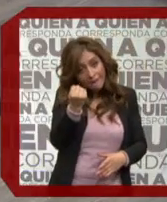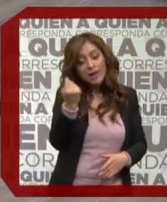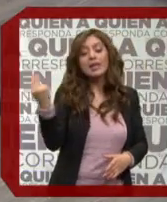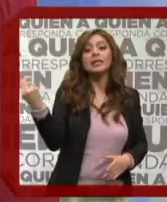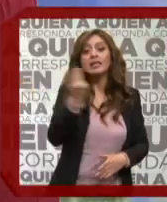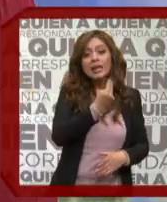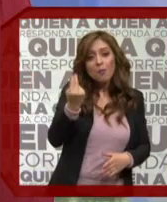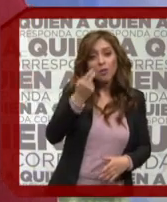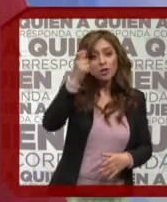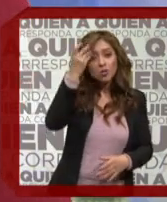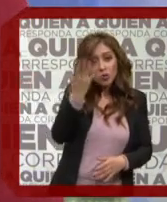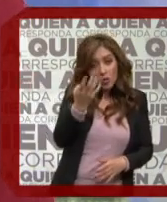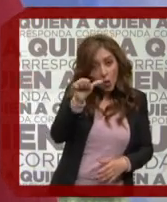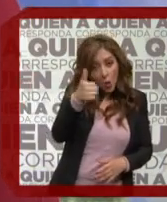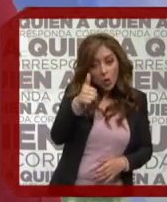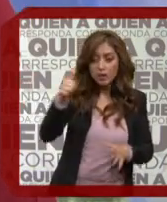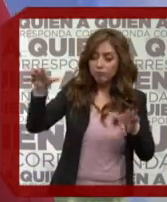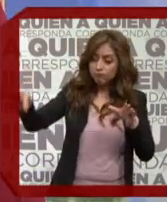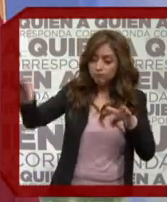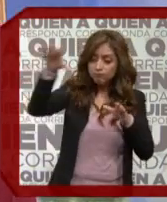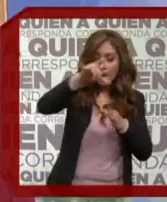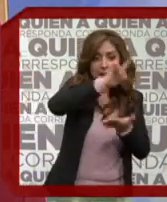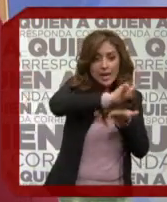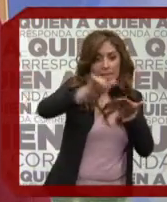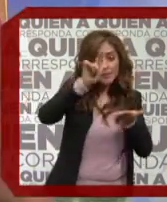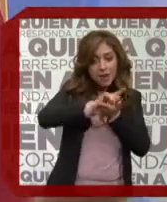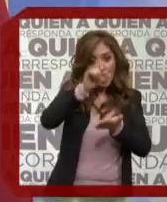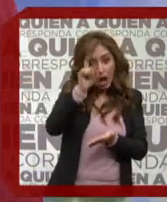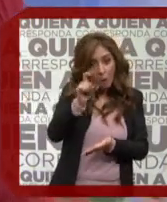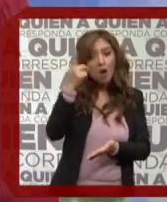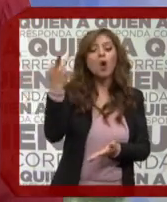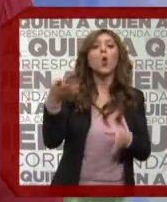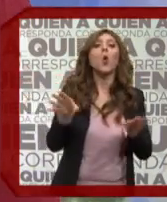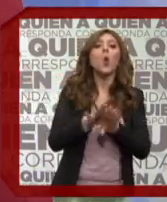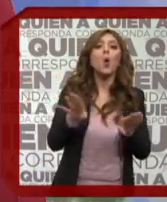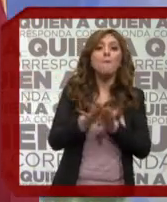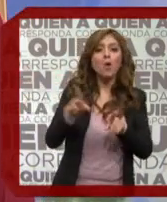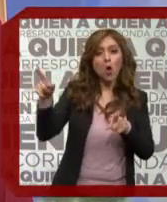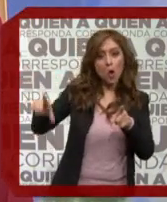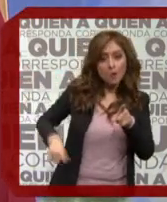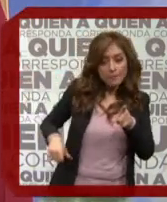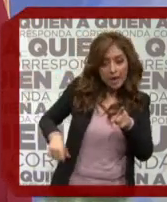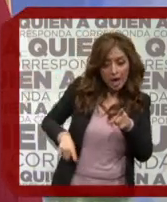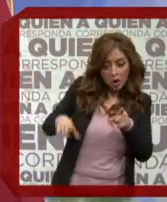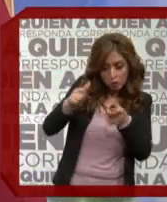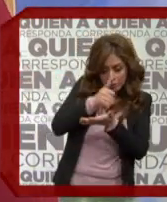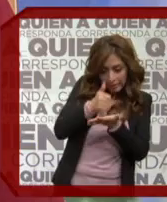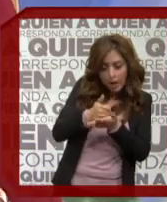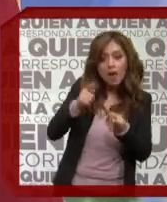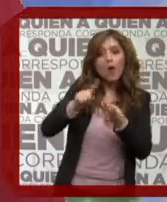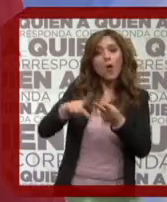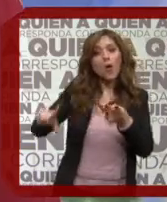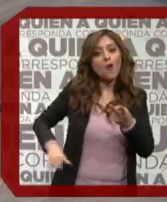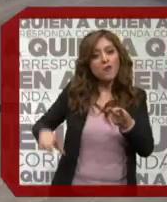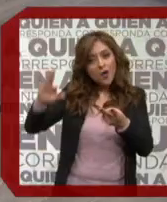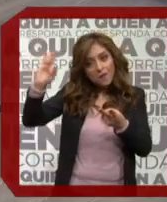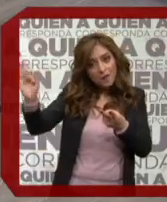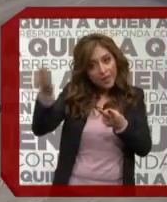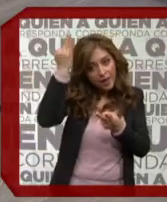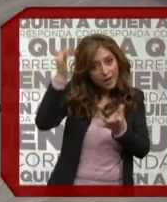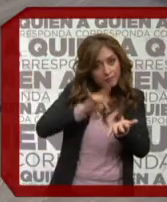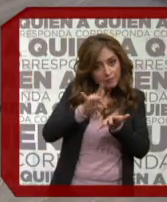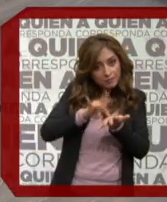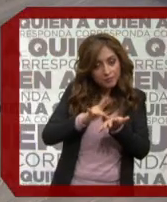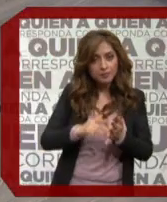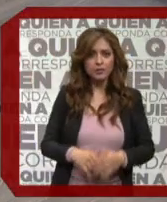plantas potabilizadoras. Entonces, tenemos que hacer un acuerdo pues con el gobierno central, con el gobierno federal. Tú sabes que quien dota de agua.